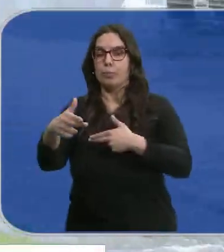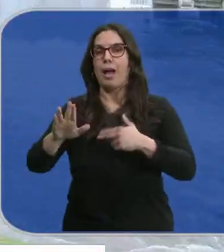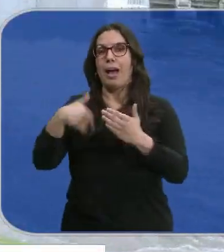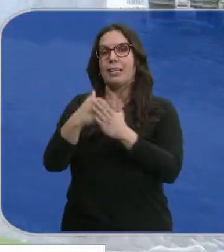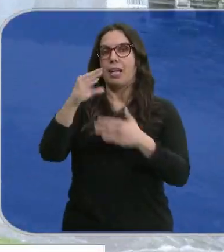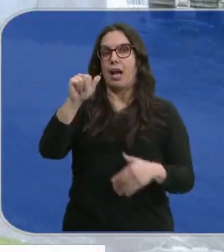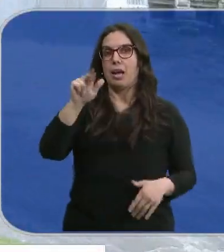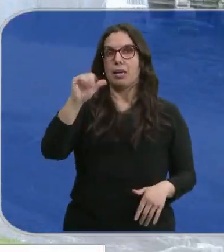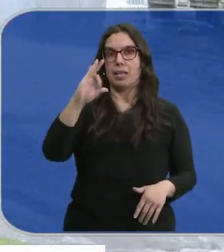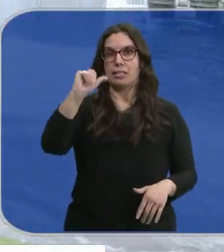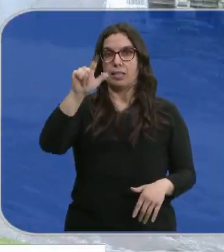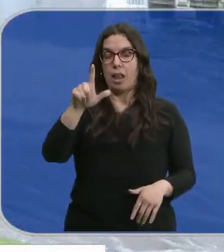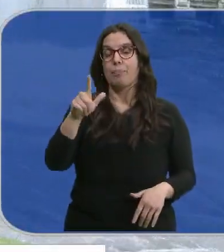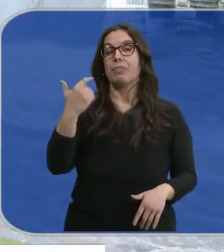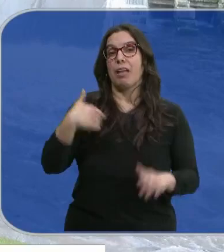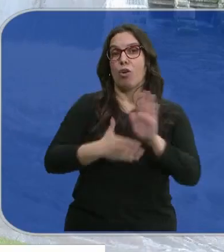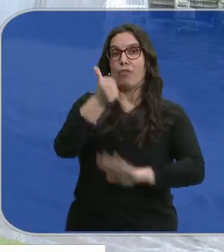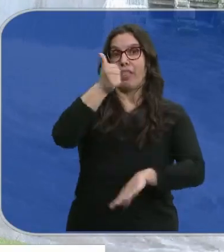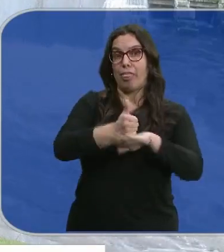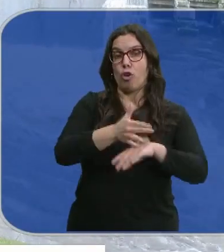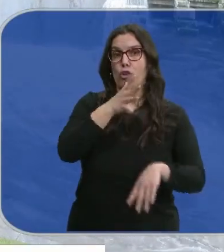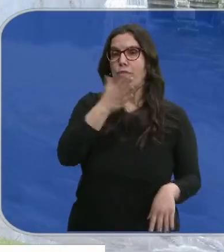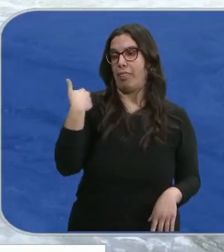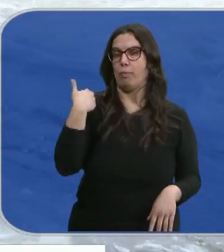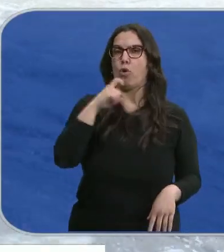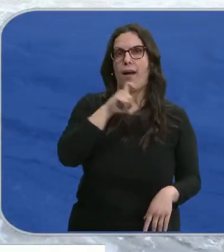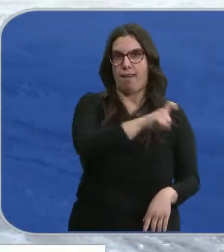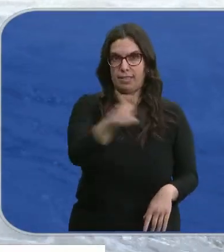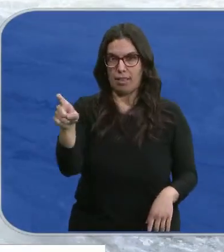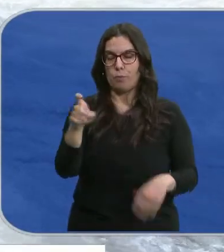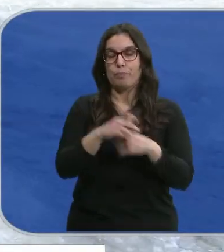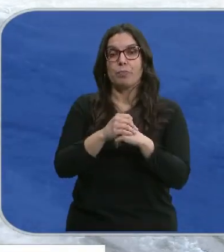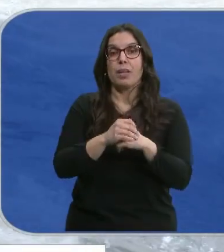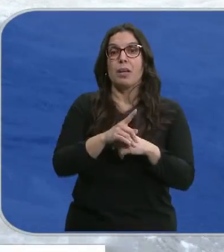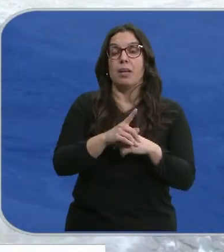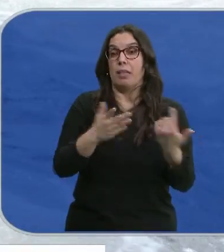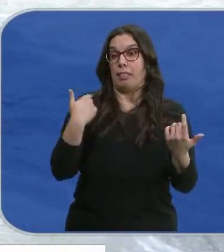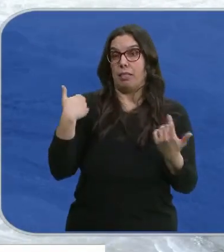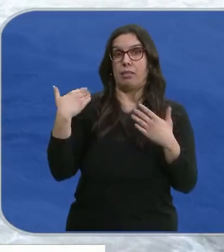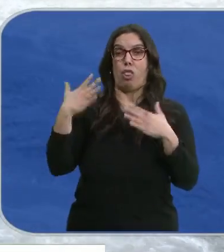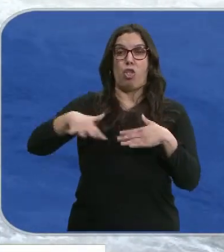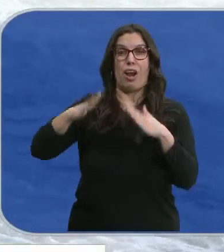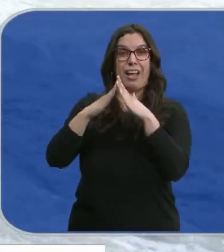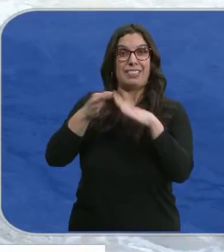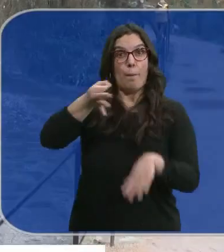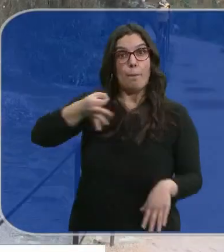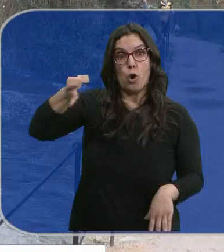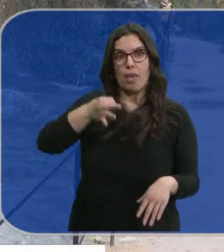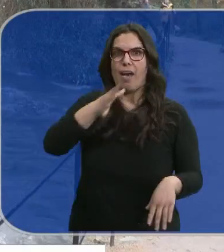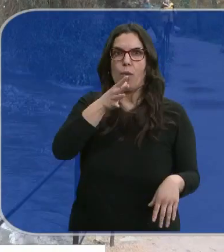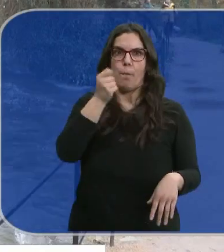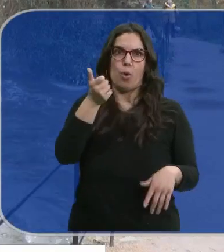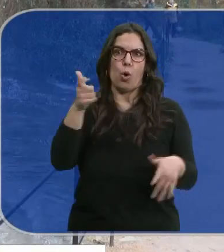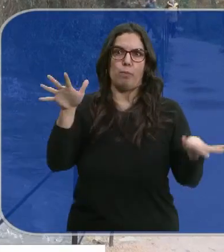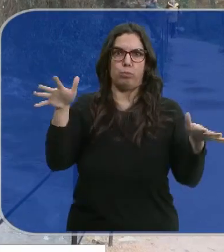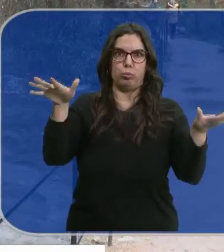de inundación de la calzada. Ya lo anunciaba la CHD hace unos instantes. Parece ahora mismo que aquí en esta zona de la Casa de la Moneda el agua va remitiendo. Preocupaban